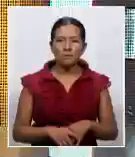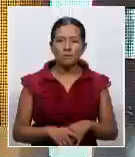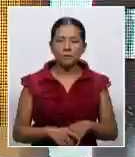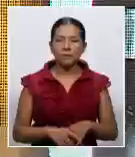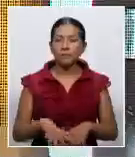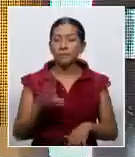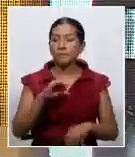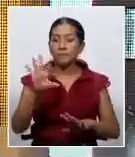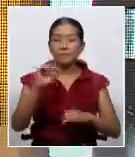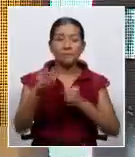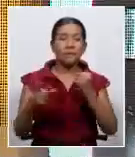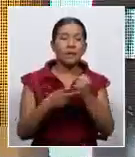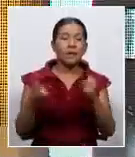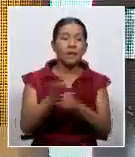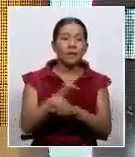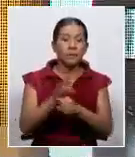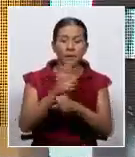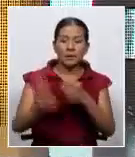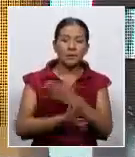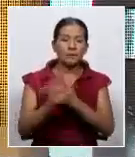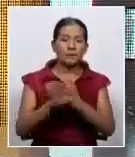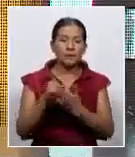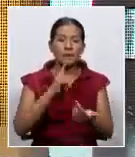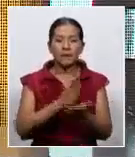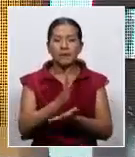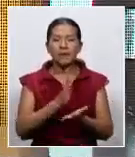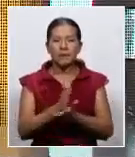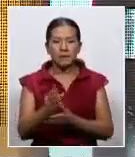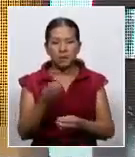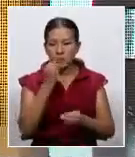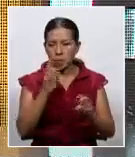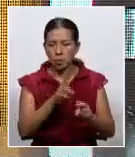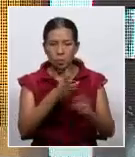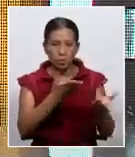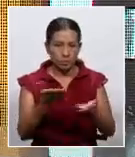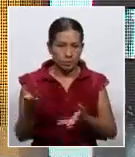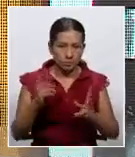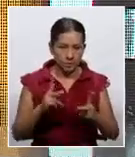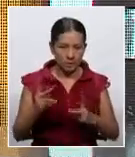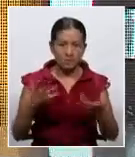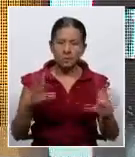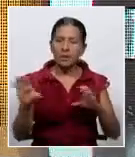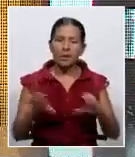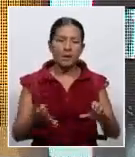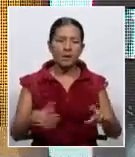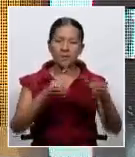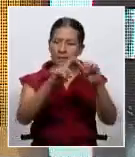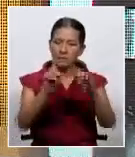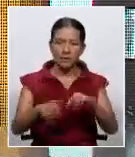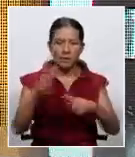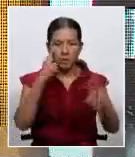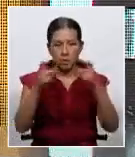llegan ya. Y el Viceministerio de Defensa de los Derechos del Consumidor y el Usuario realizó varios operativos de control en terminales terrestres.